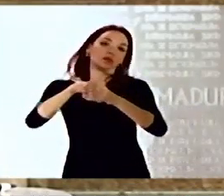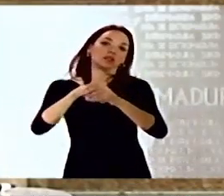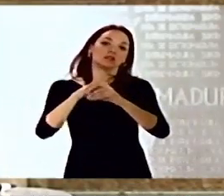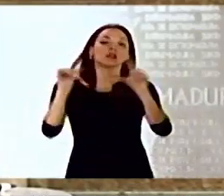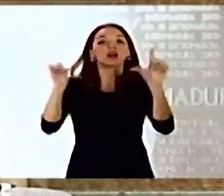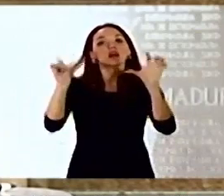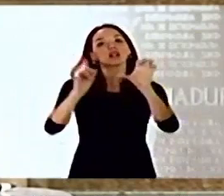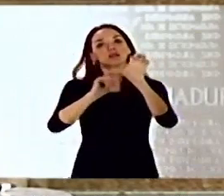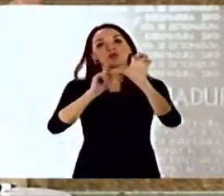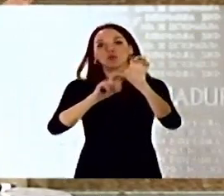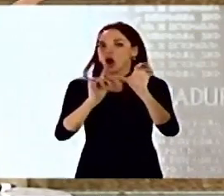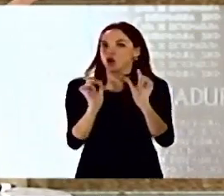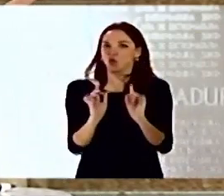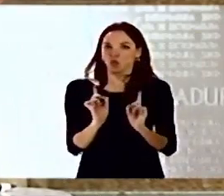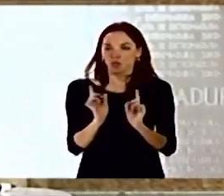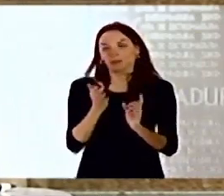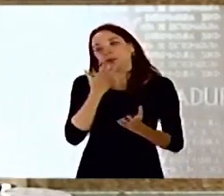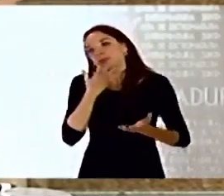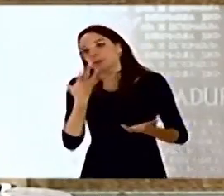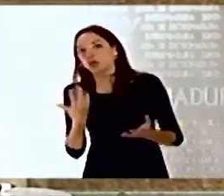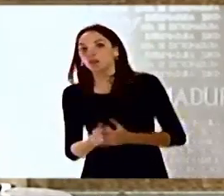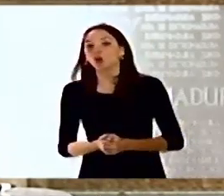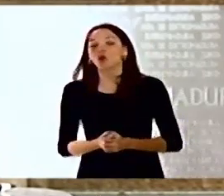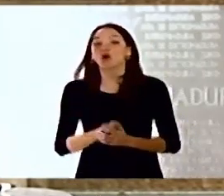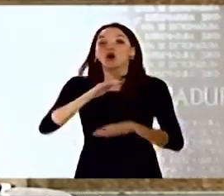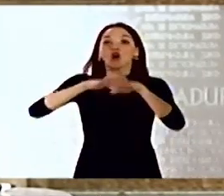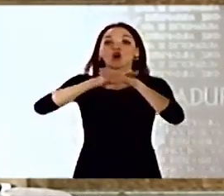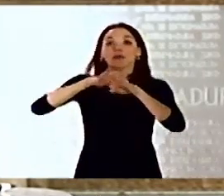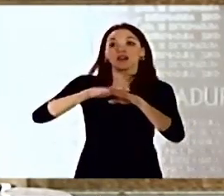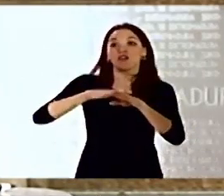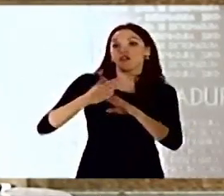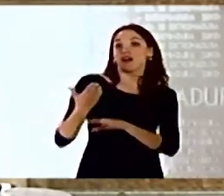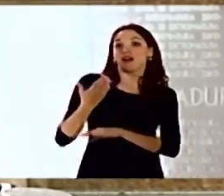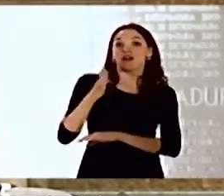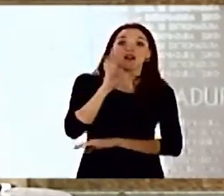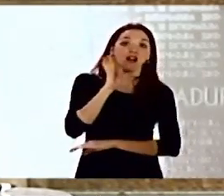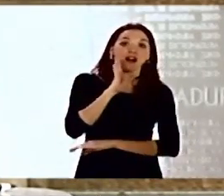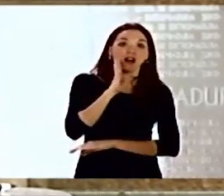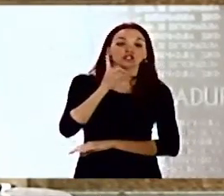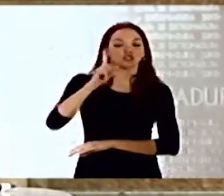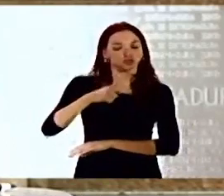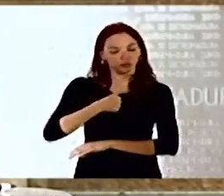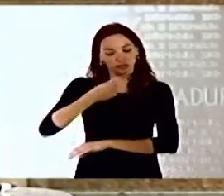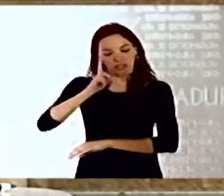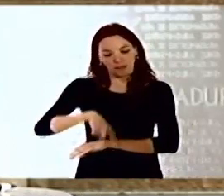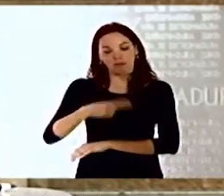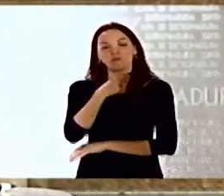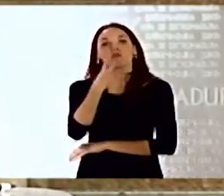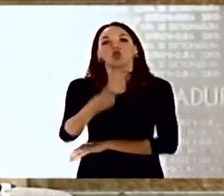Extremadura, y les pondré un ejemplo de la pasada legislatura, donde también ejercí como portavoz de la Junta de